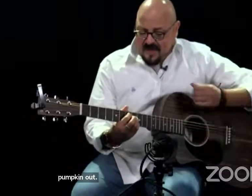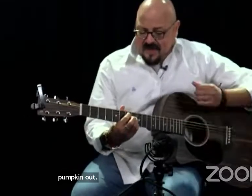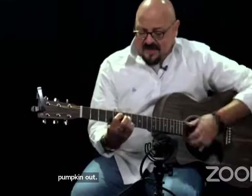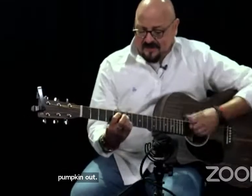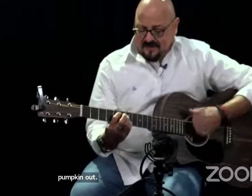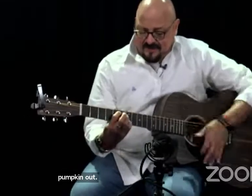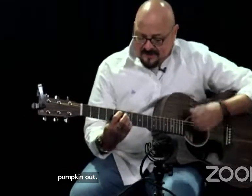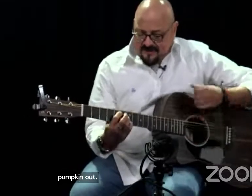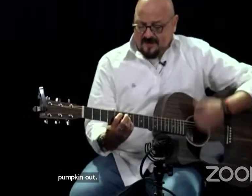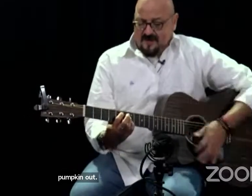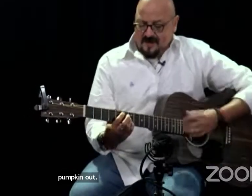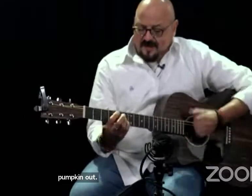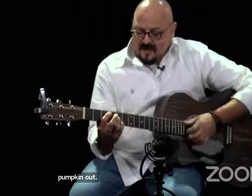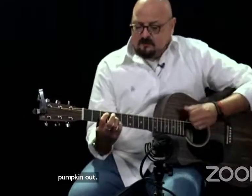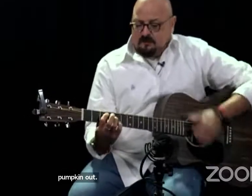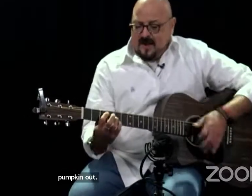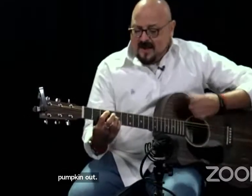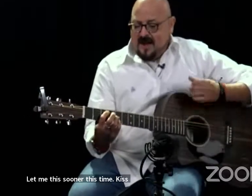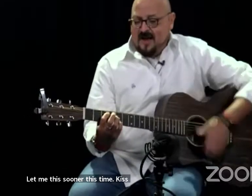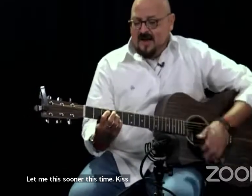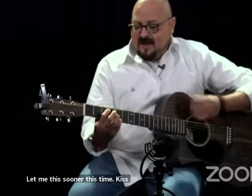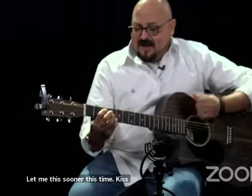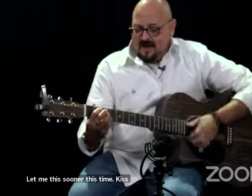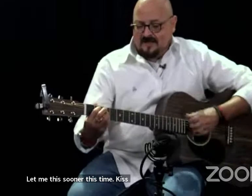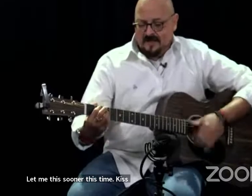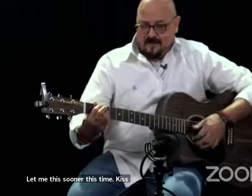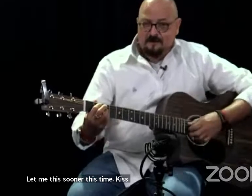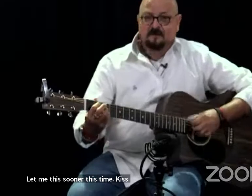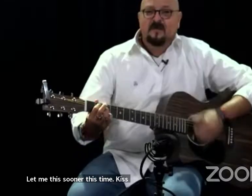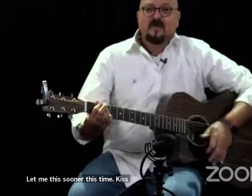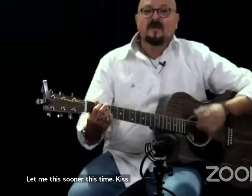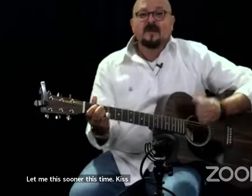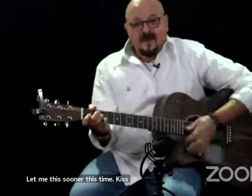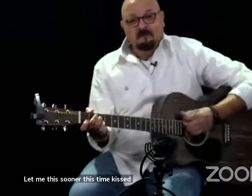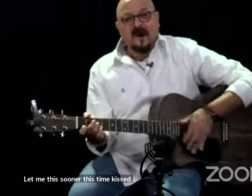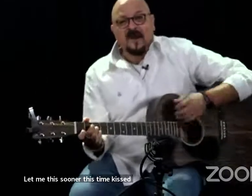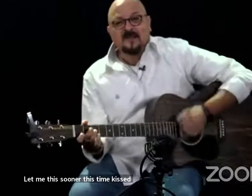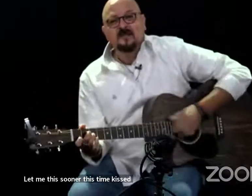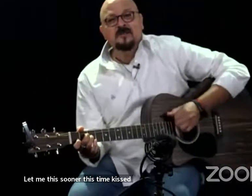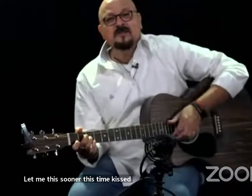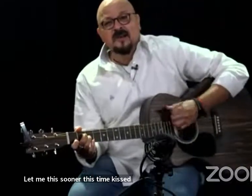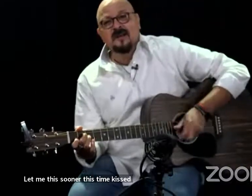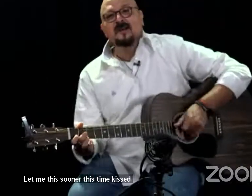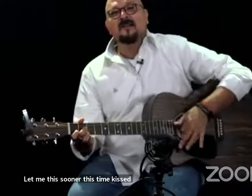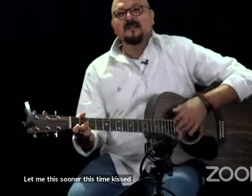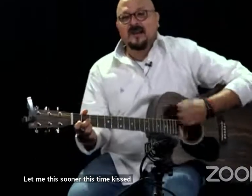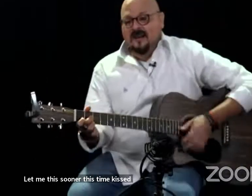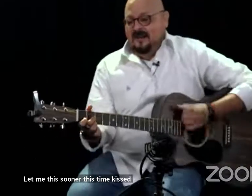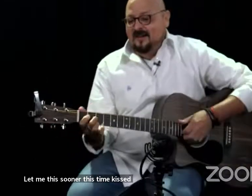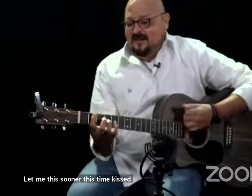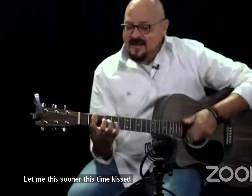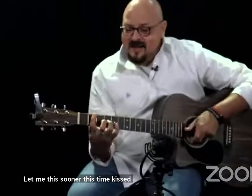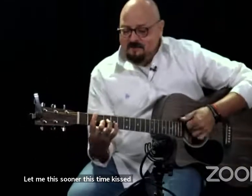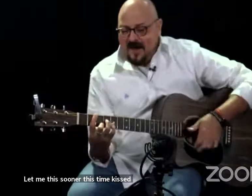fiesta. ¿Qué esperas? Para